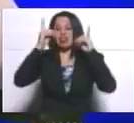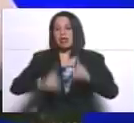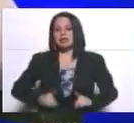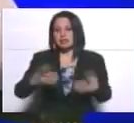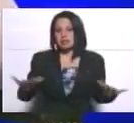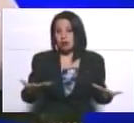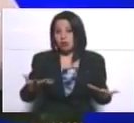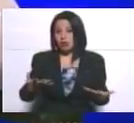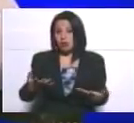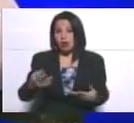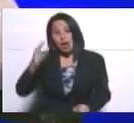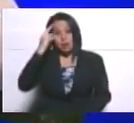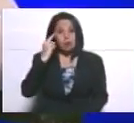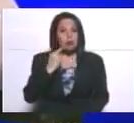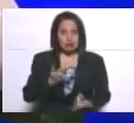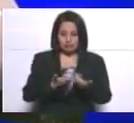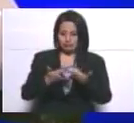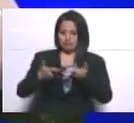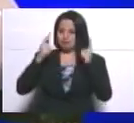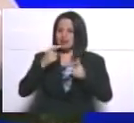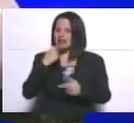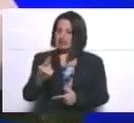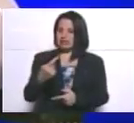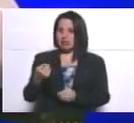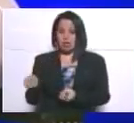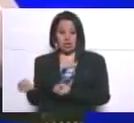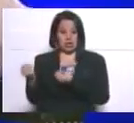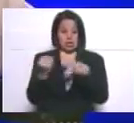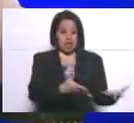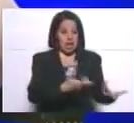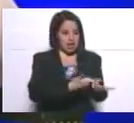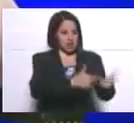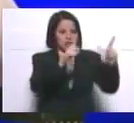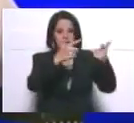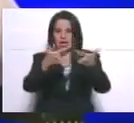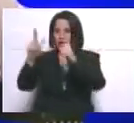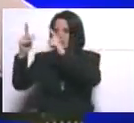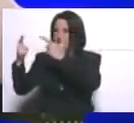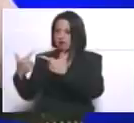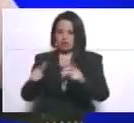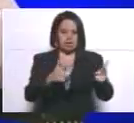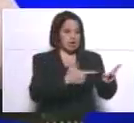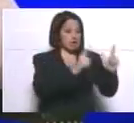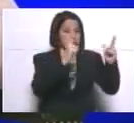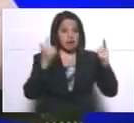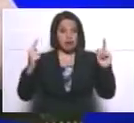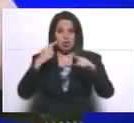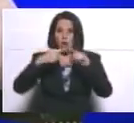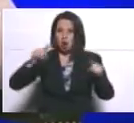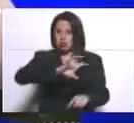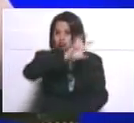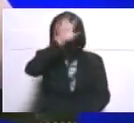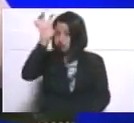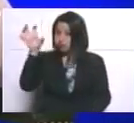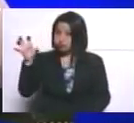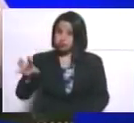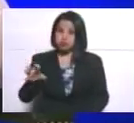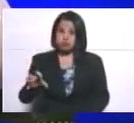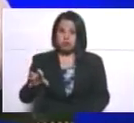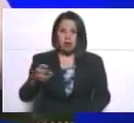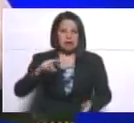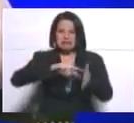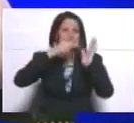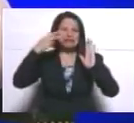además nuestro libertador no solo da la libertad a Venezuela, sino a la patria grande, basado en ese concepto justamente